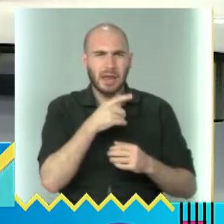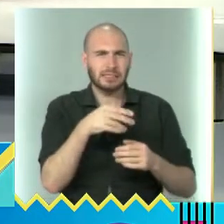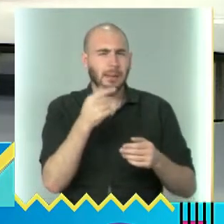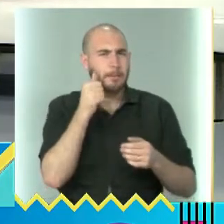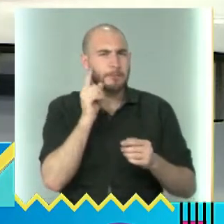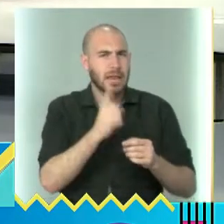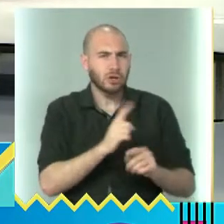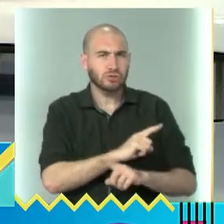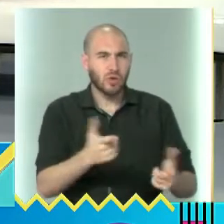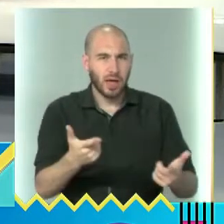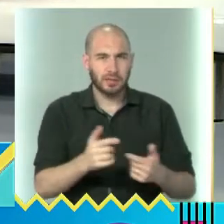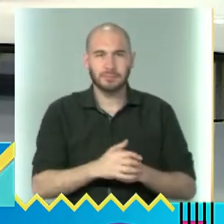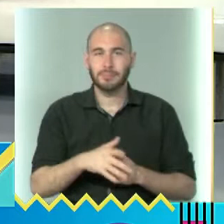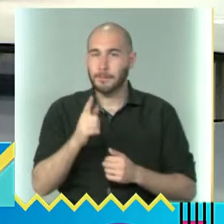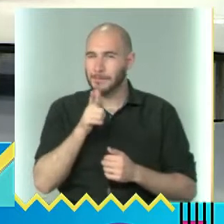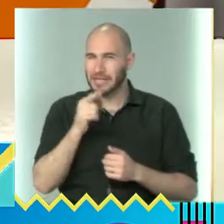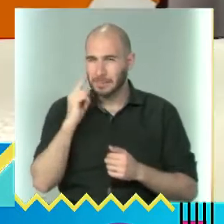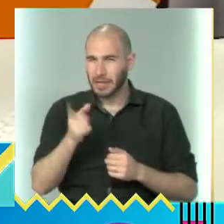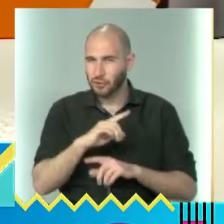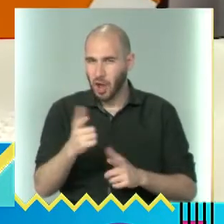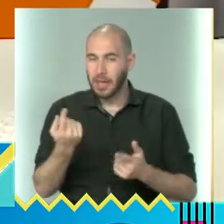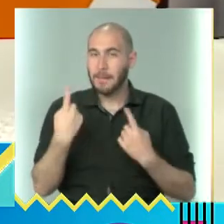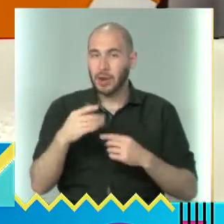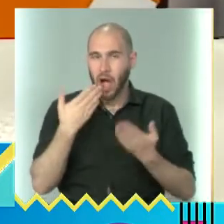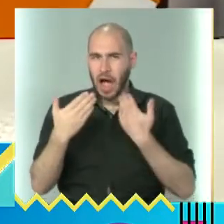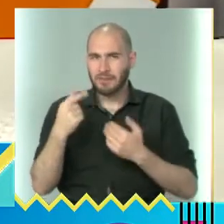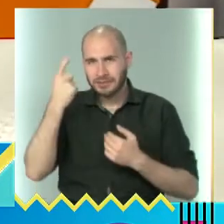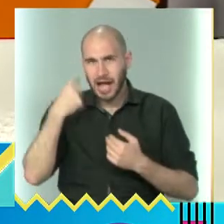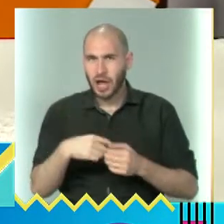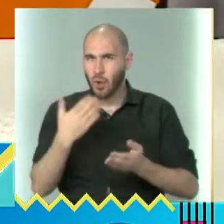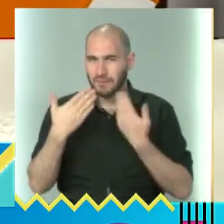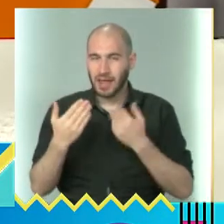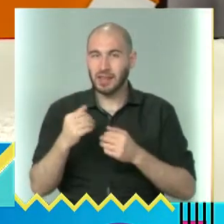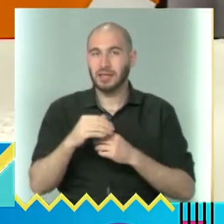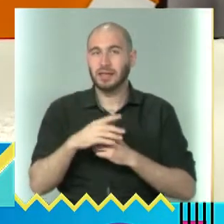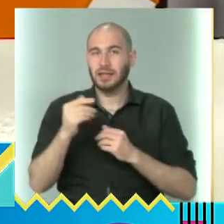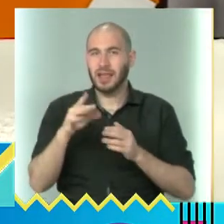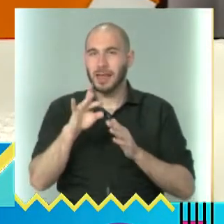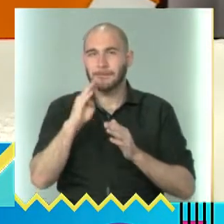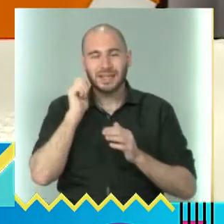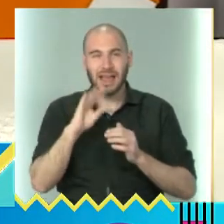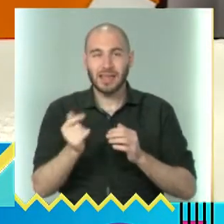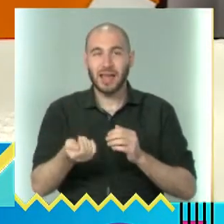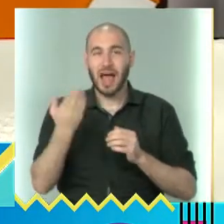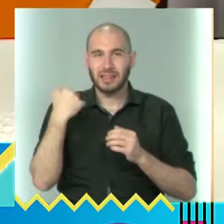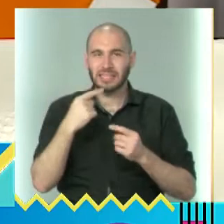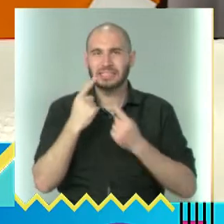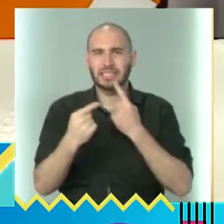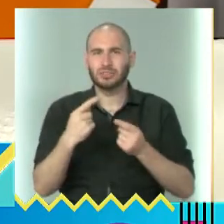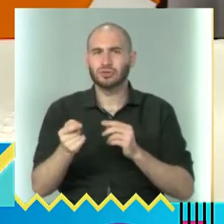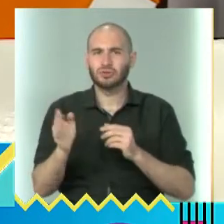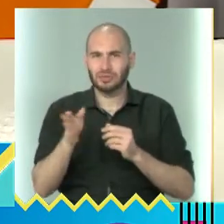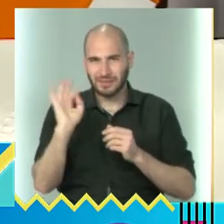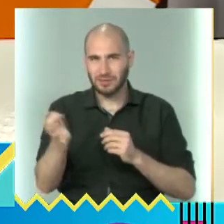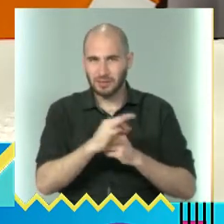poner simplemente la edad, ¿no? Parece inofensivo, pero recién hablábamos con Caro el hecho de que el Big Data se refleja un poco de lo que era antes un censo. Un censo todo el mundo sabe